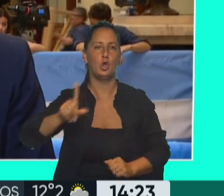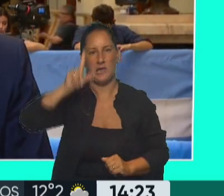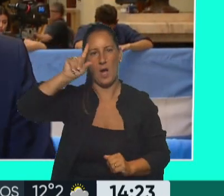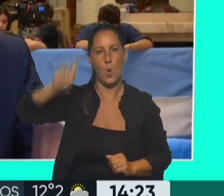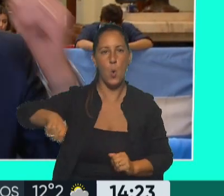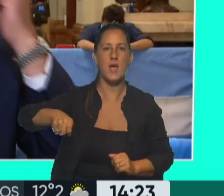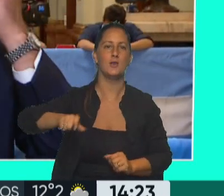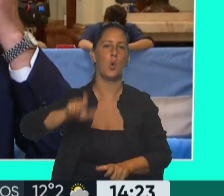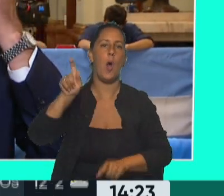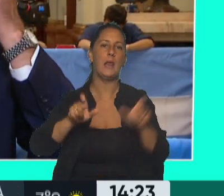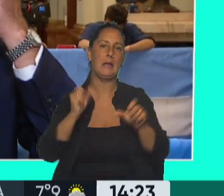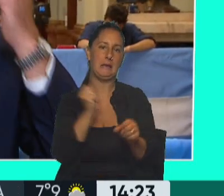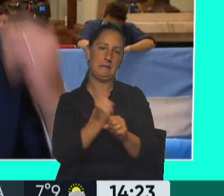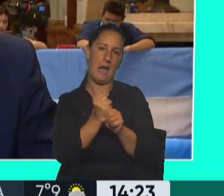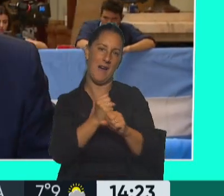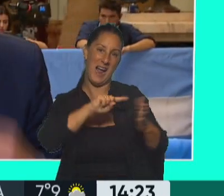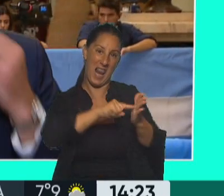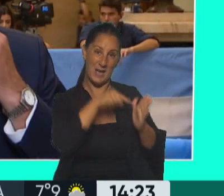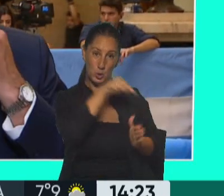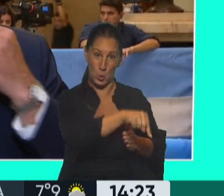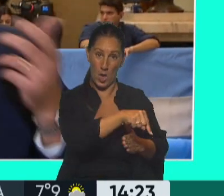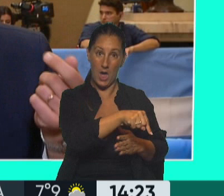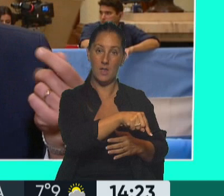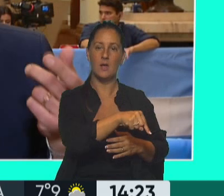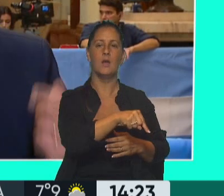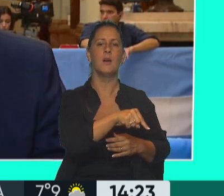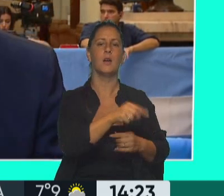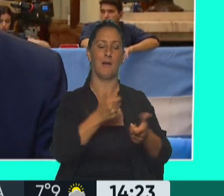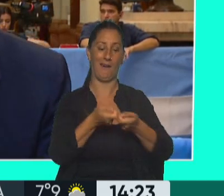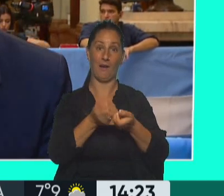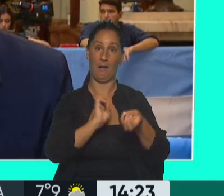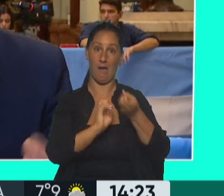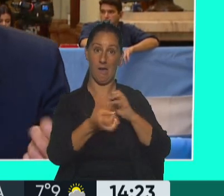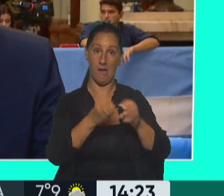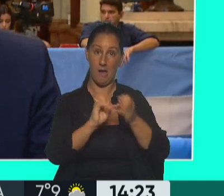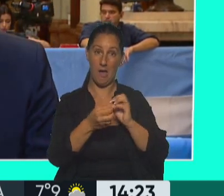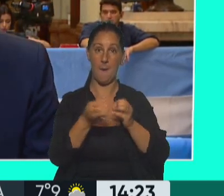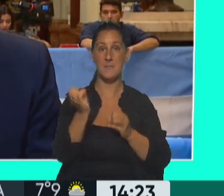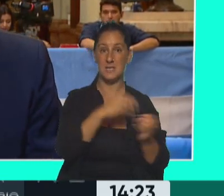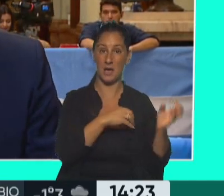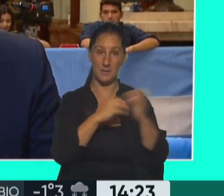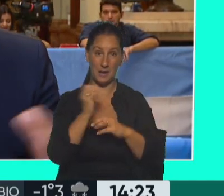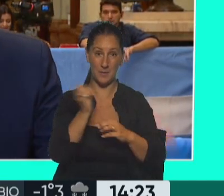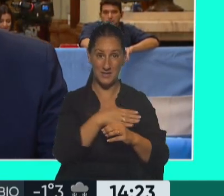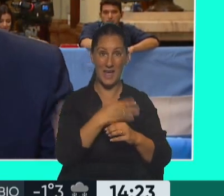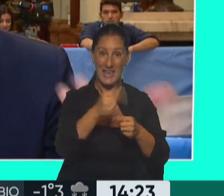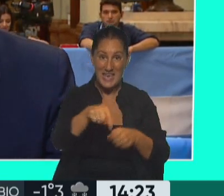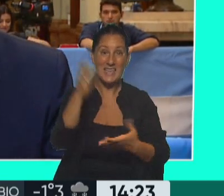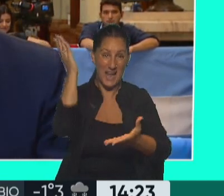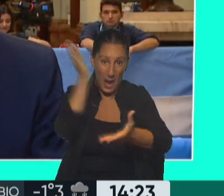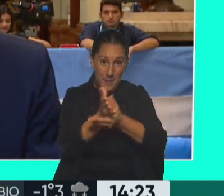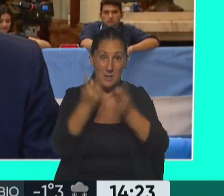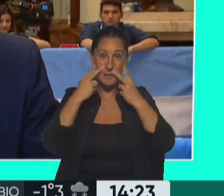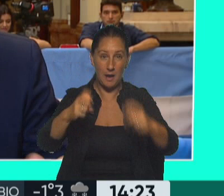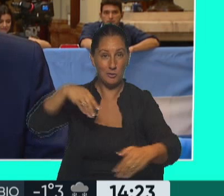o funcionarios de Ciudad Autónoma de Buenos Aires que chateaban y se mandaban mensajes y hablaban de negocios en